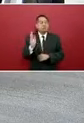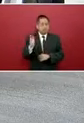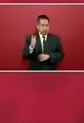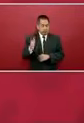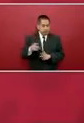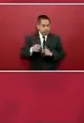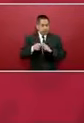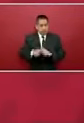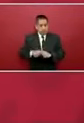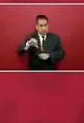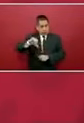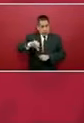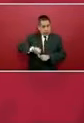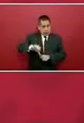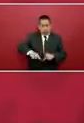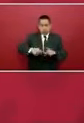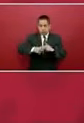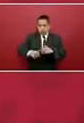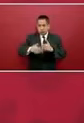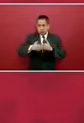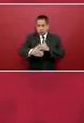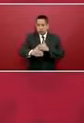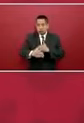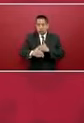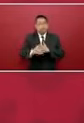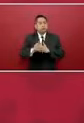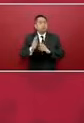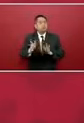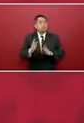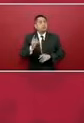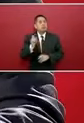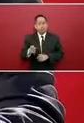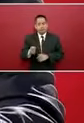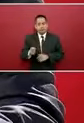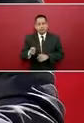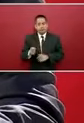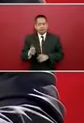a partir de hoy empiezan a